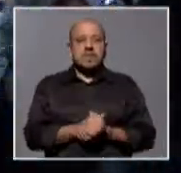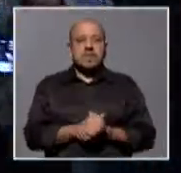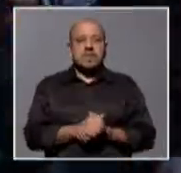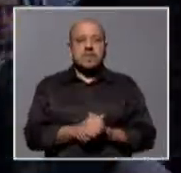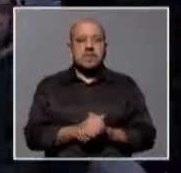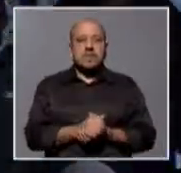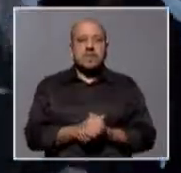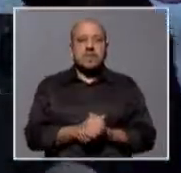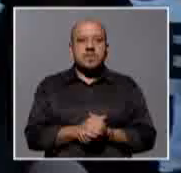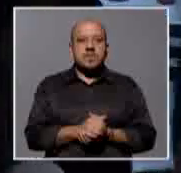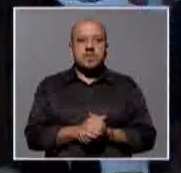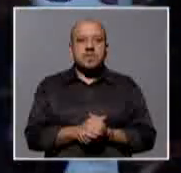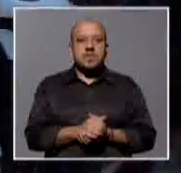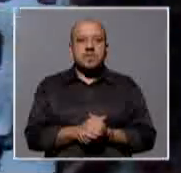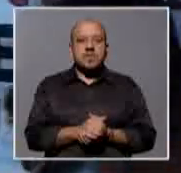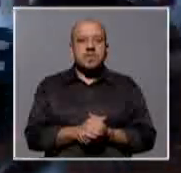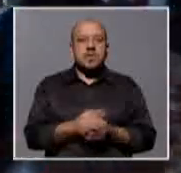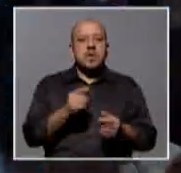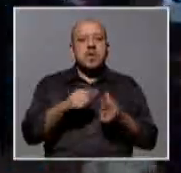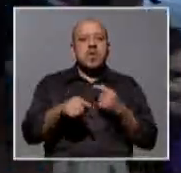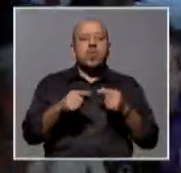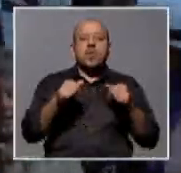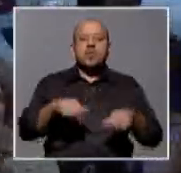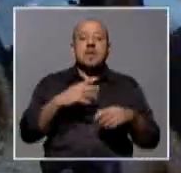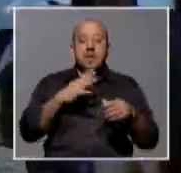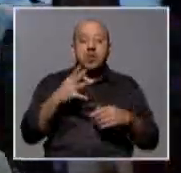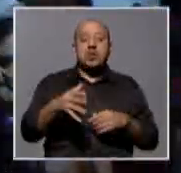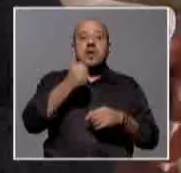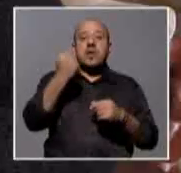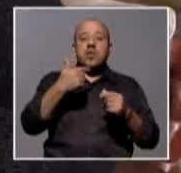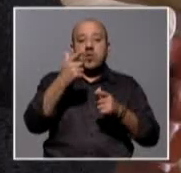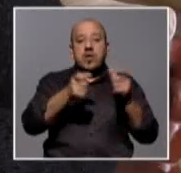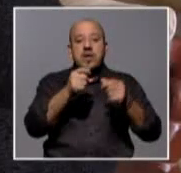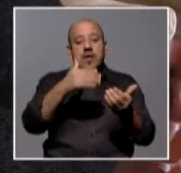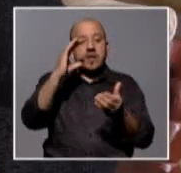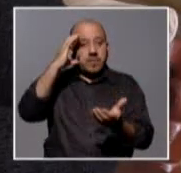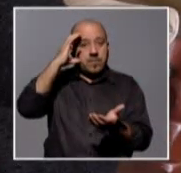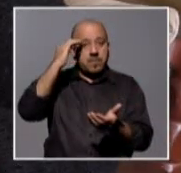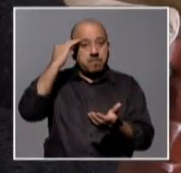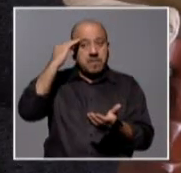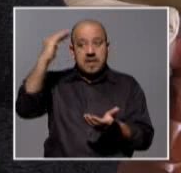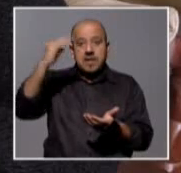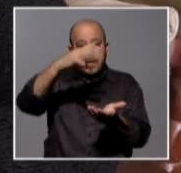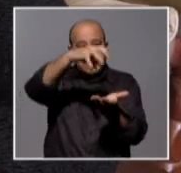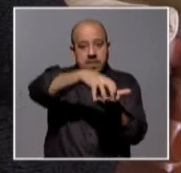En los últimos tiempos, cuando bueno, al fin se encontraron restos en el batallón